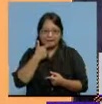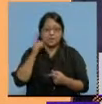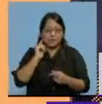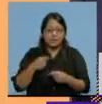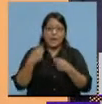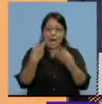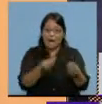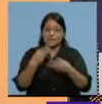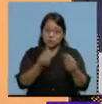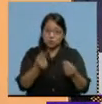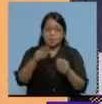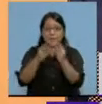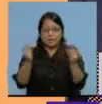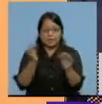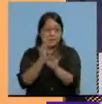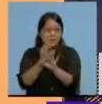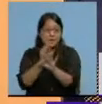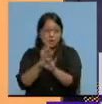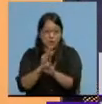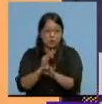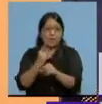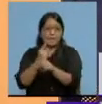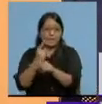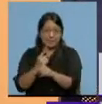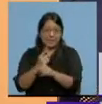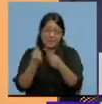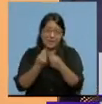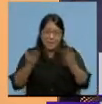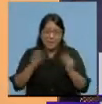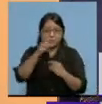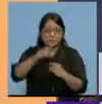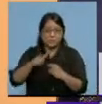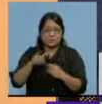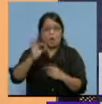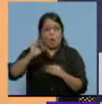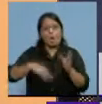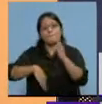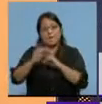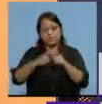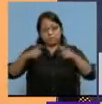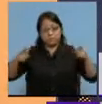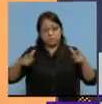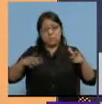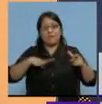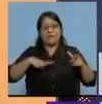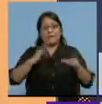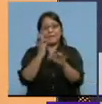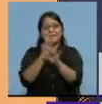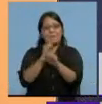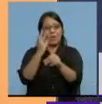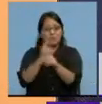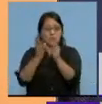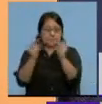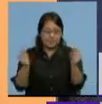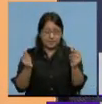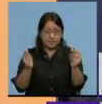decía, para que puedan culminar con la primaria en muchos casos, o la mayoría no tiene el secundario completo. Así que a